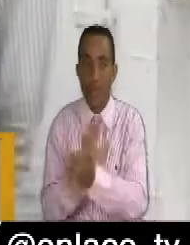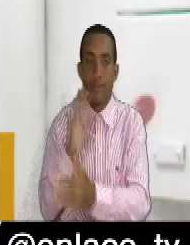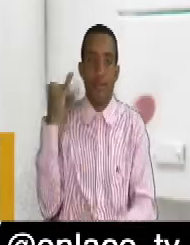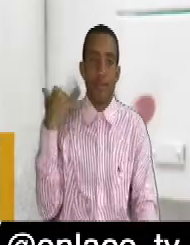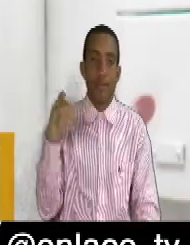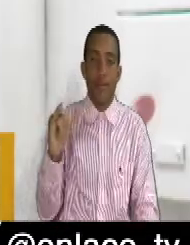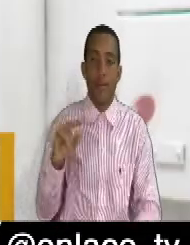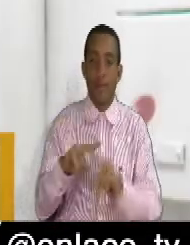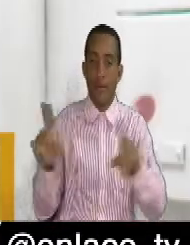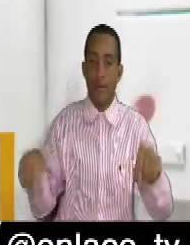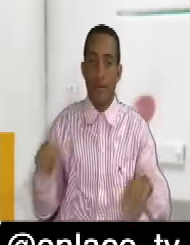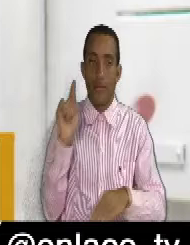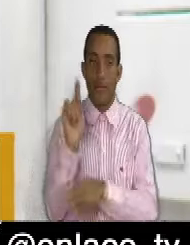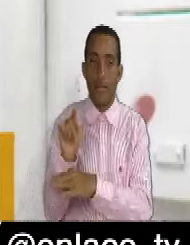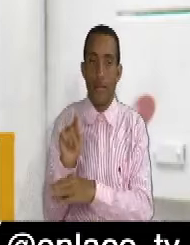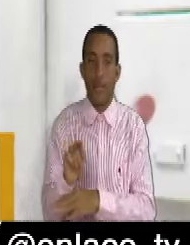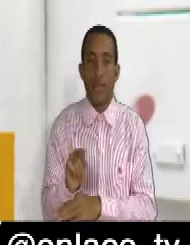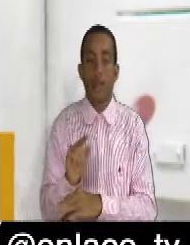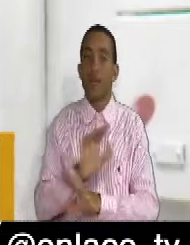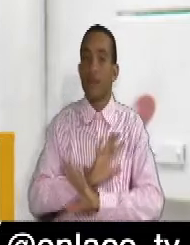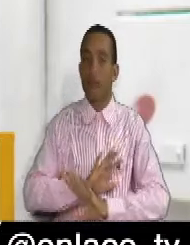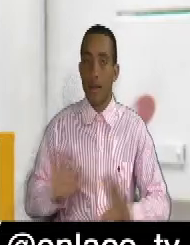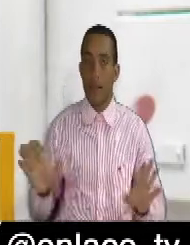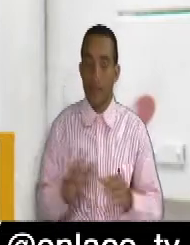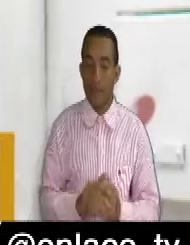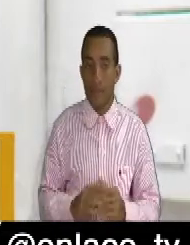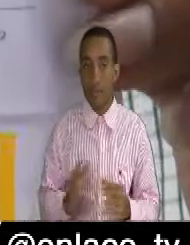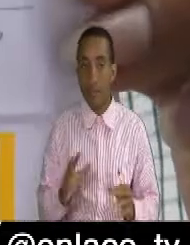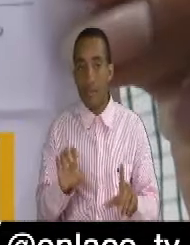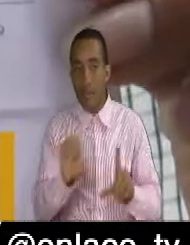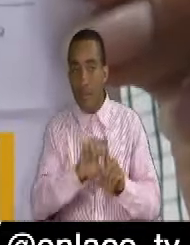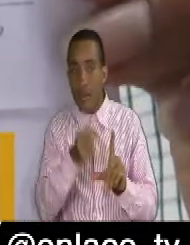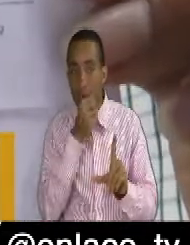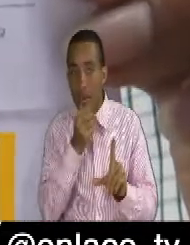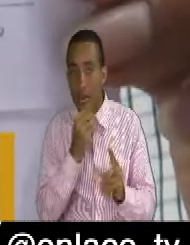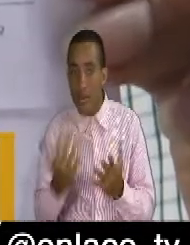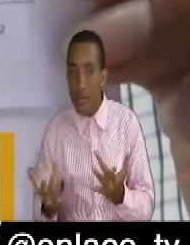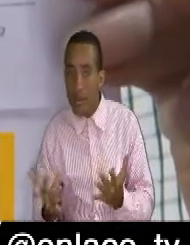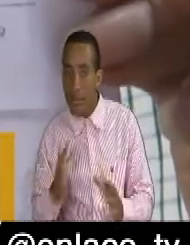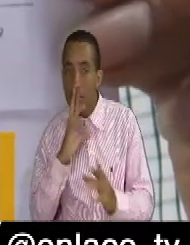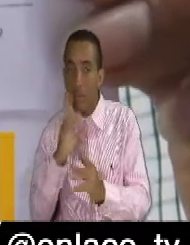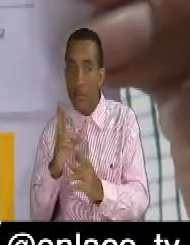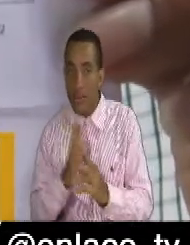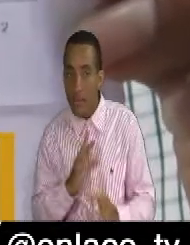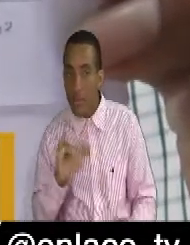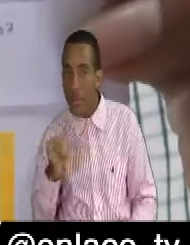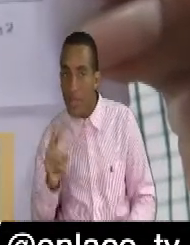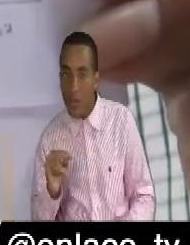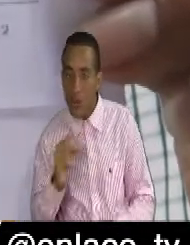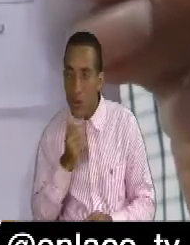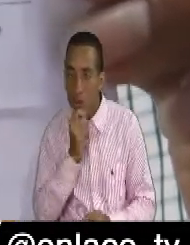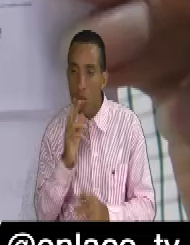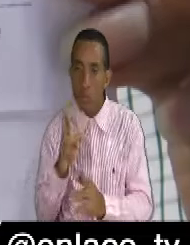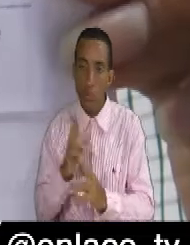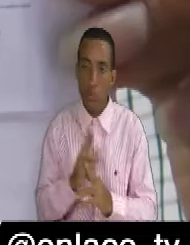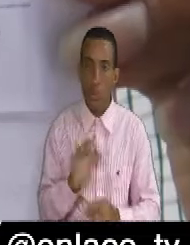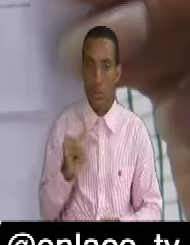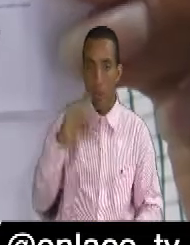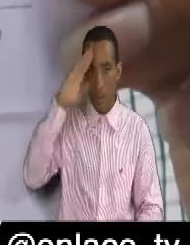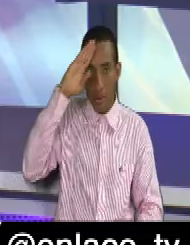la Fiscalía. Enlace Noticias está a la espera del pronunciamiento de la policía frente a este presunto caso de abuso de